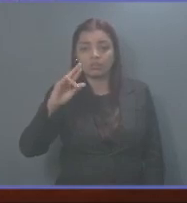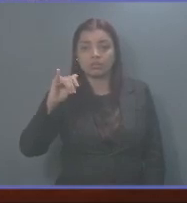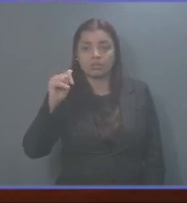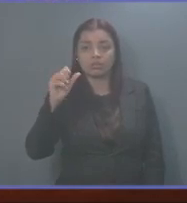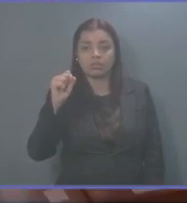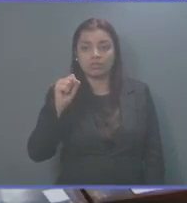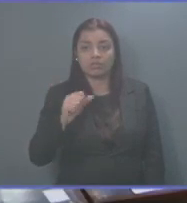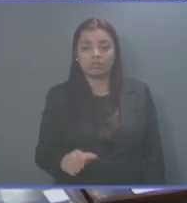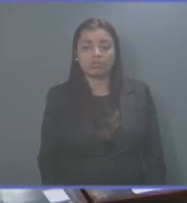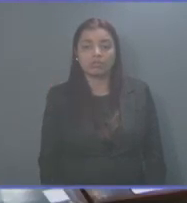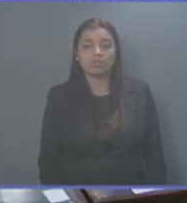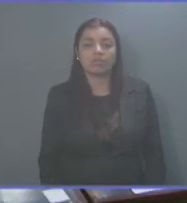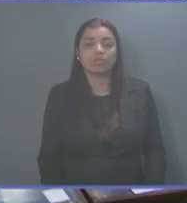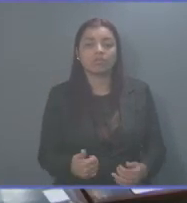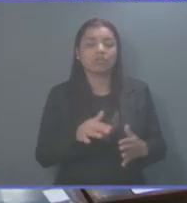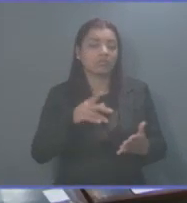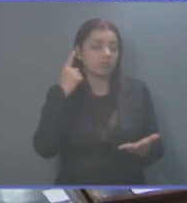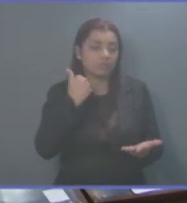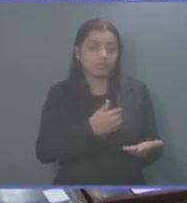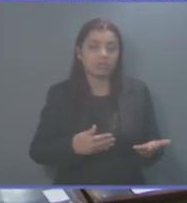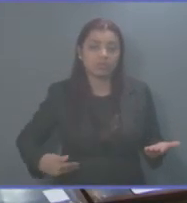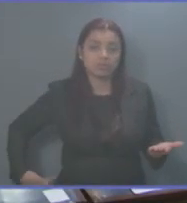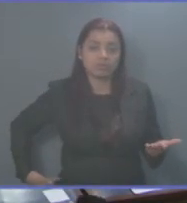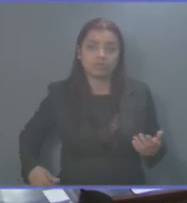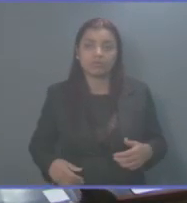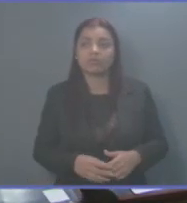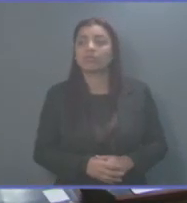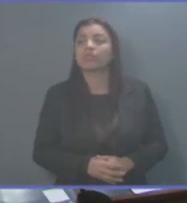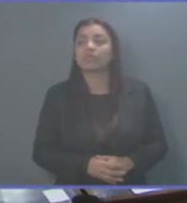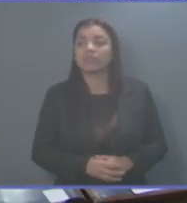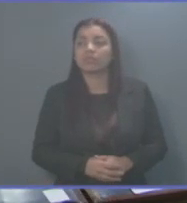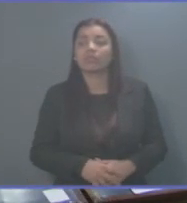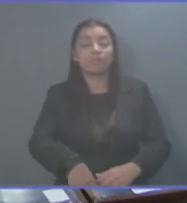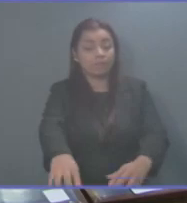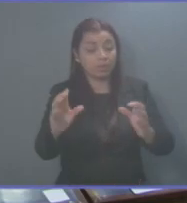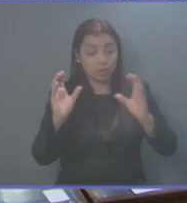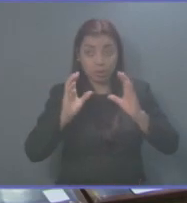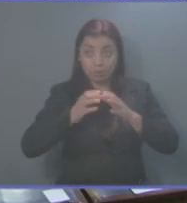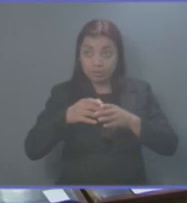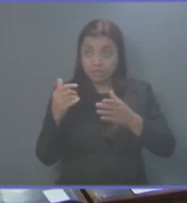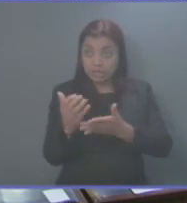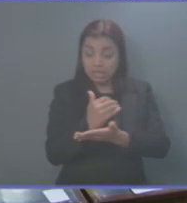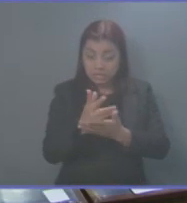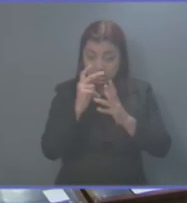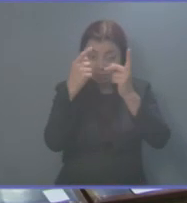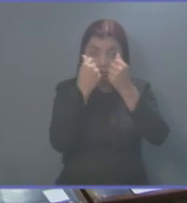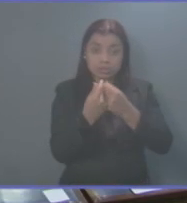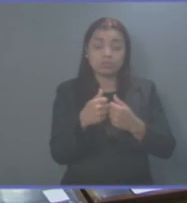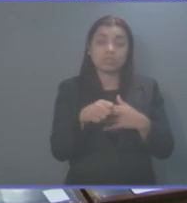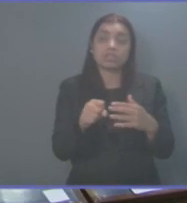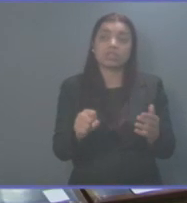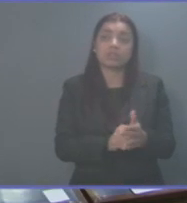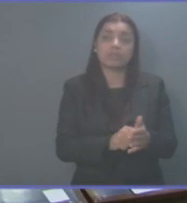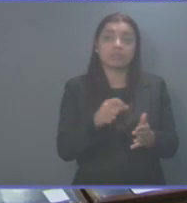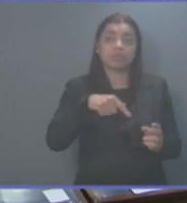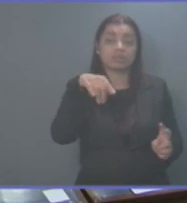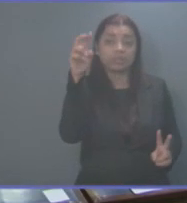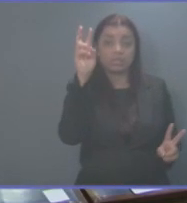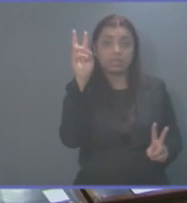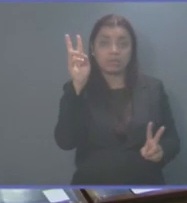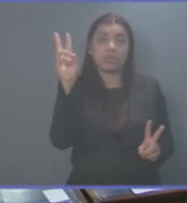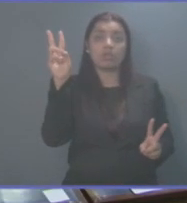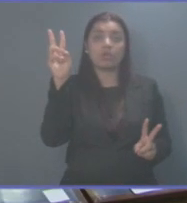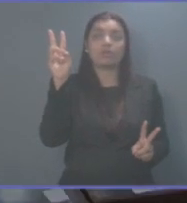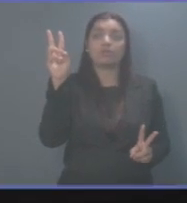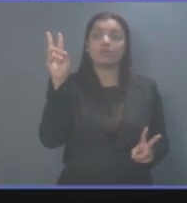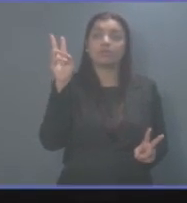Rivas. Gracias, señor presidente. Comisión de Hacienda y Especial de Presupuesto, Palacio Legislativo, San